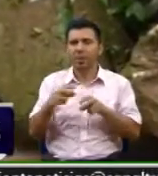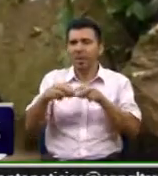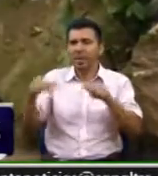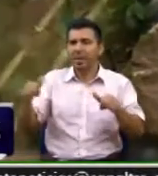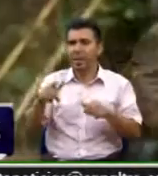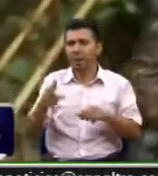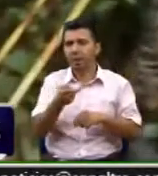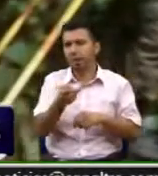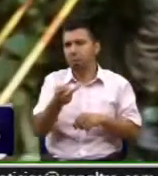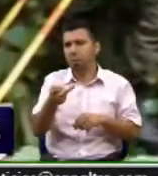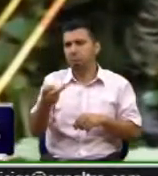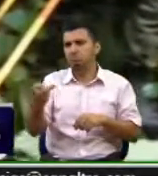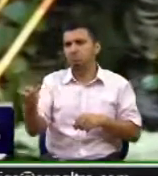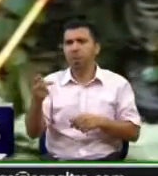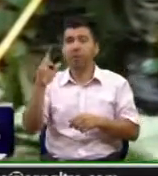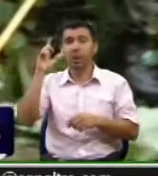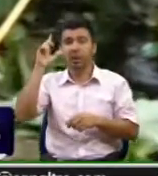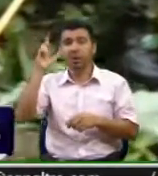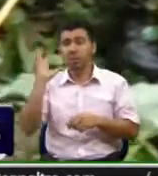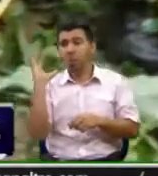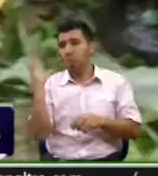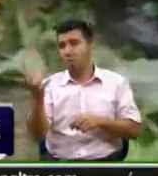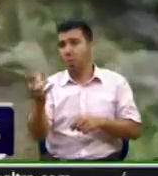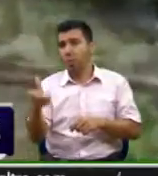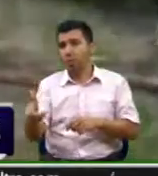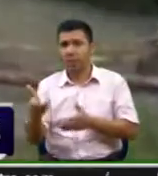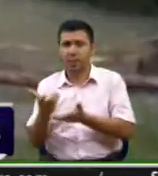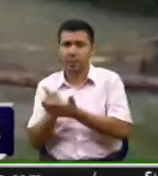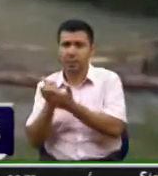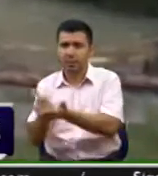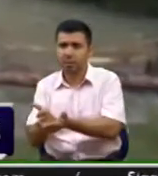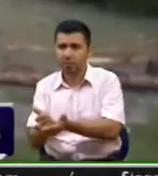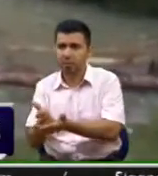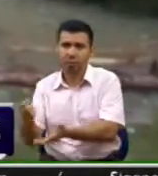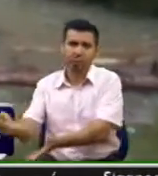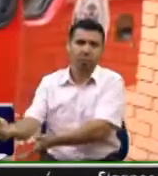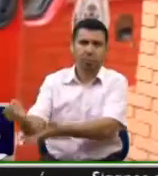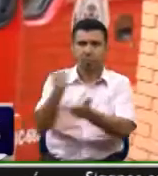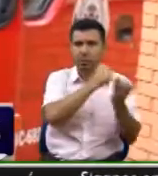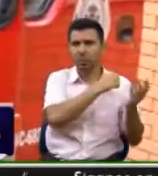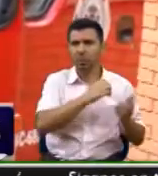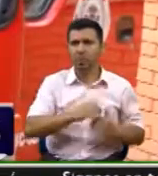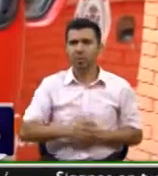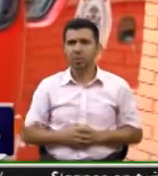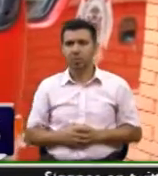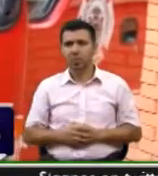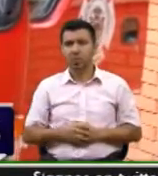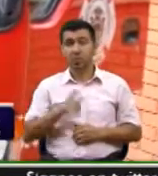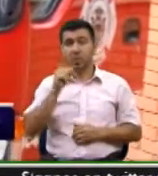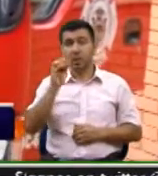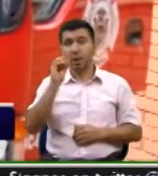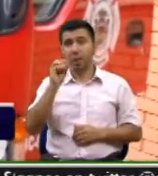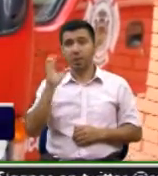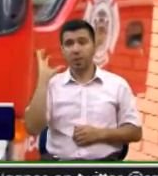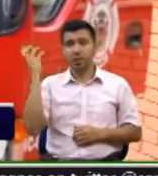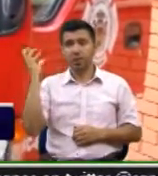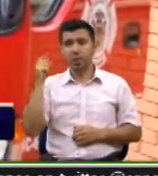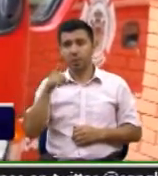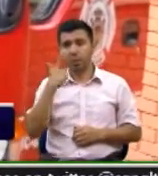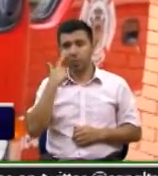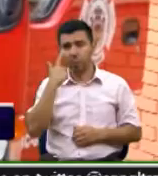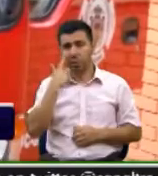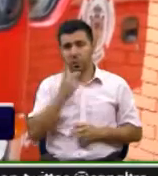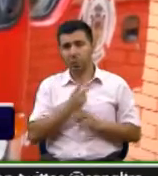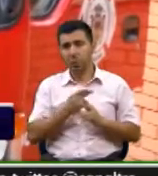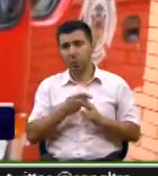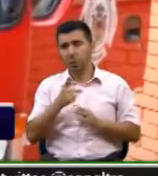llevarlo hacia la vía principal. Pues tener cuidado con el motivo de la lluvia, destapar los ductos,